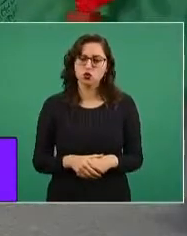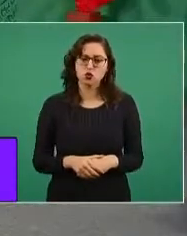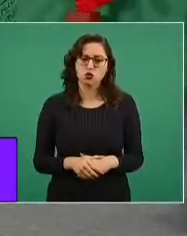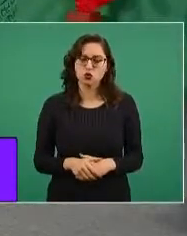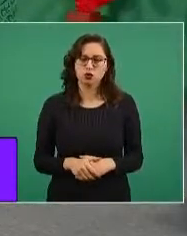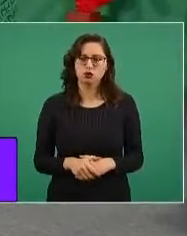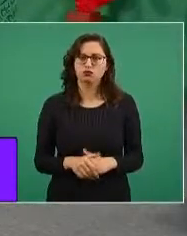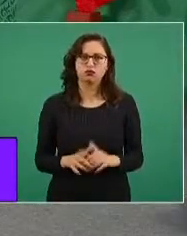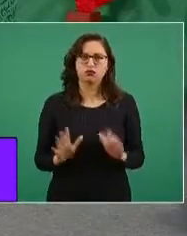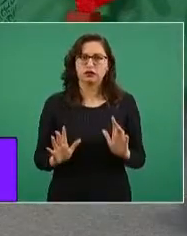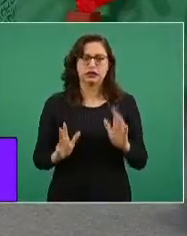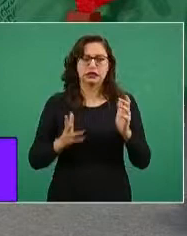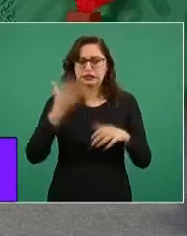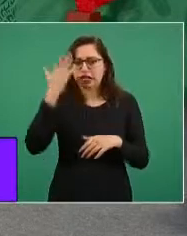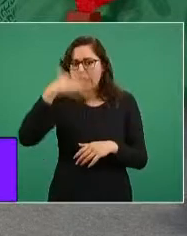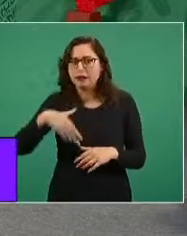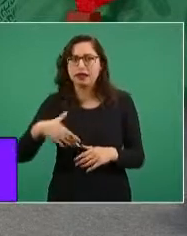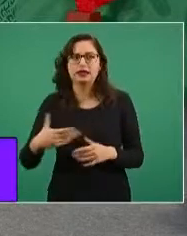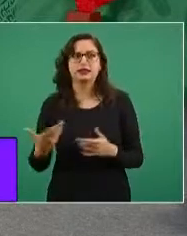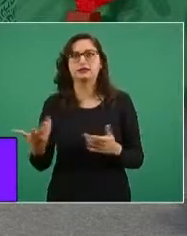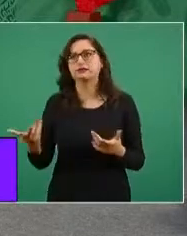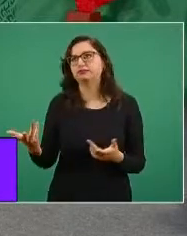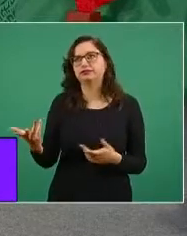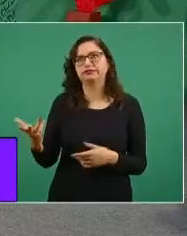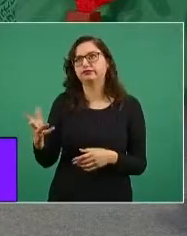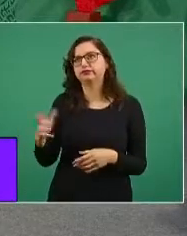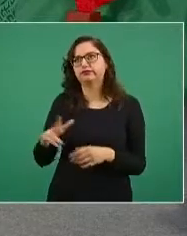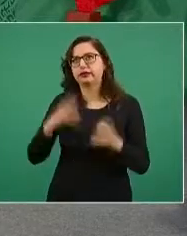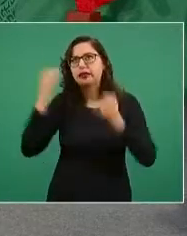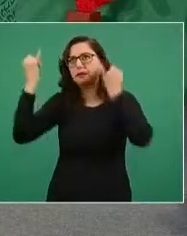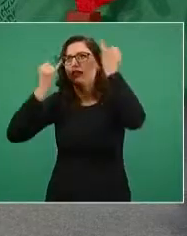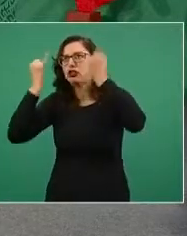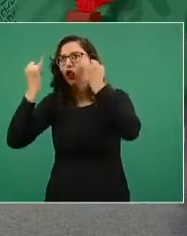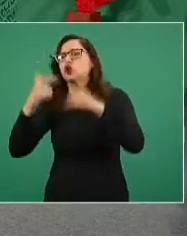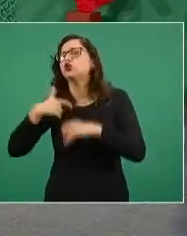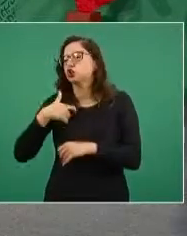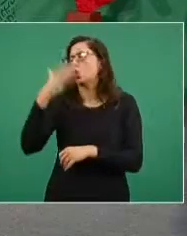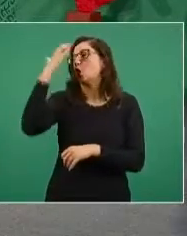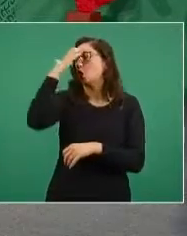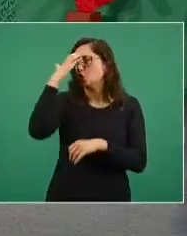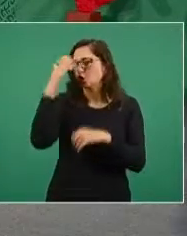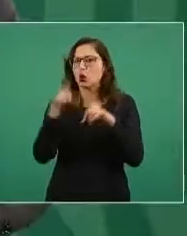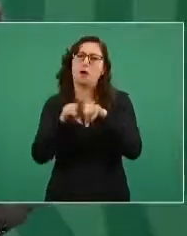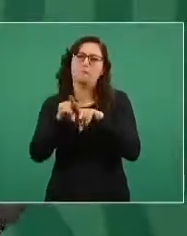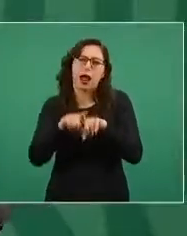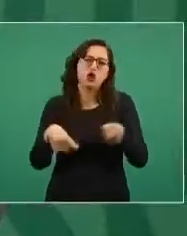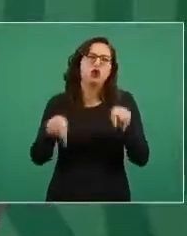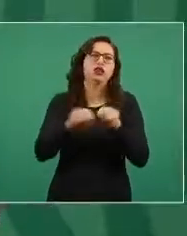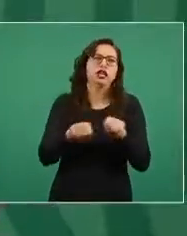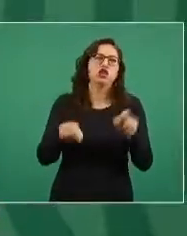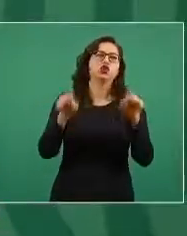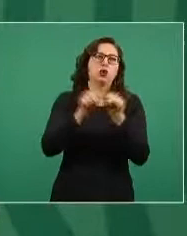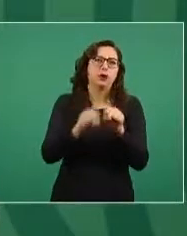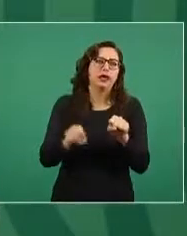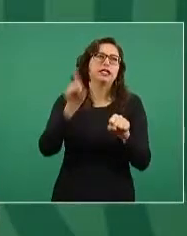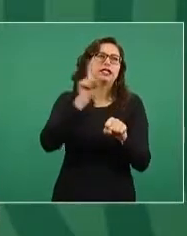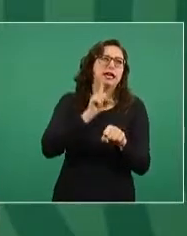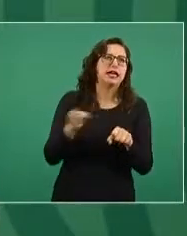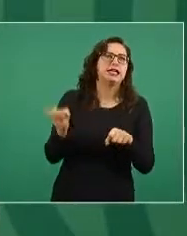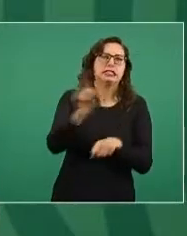Conozco al hermano de la tía y de la sobrina, el